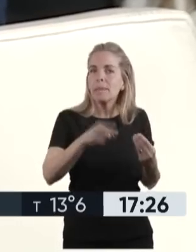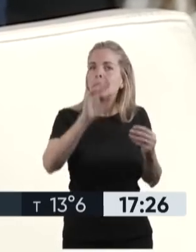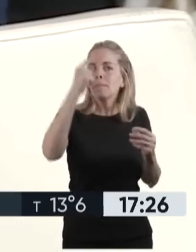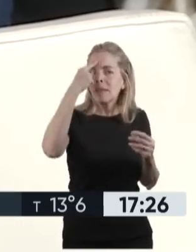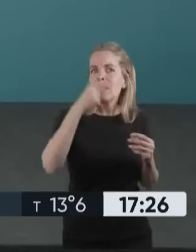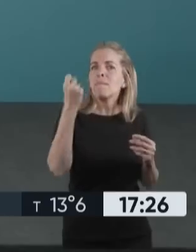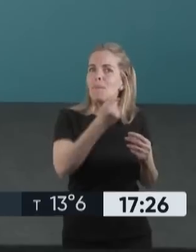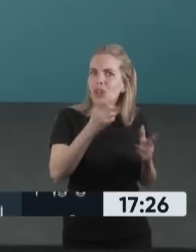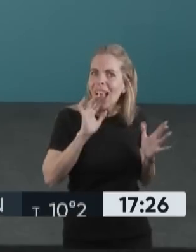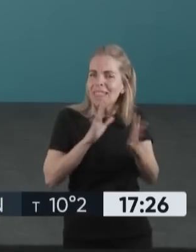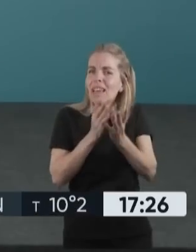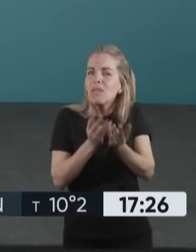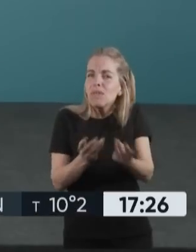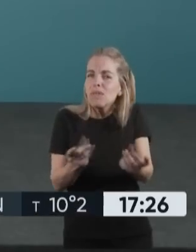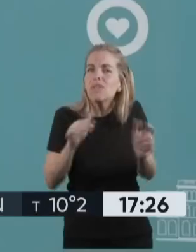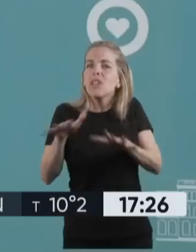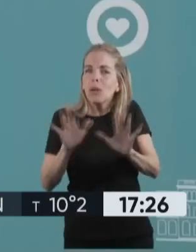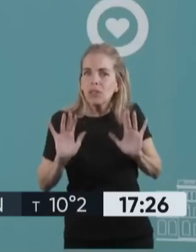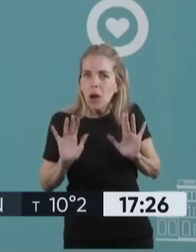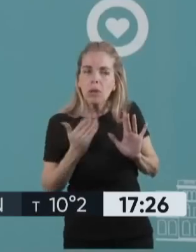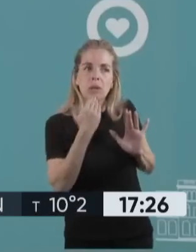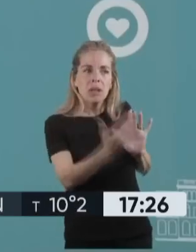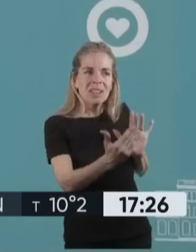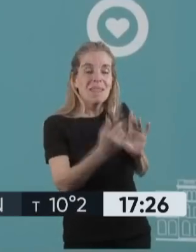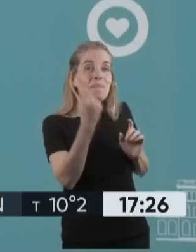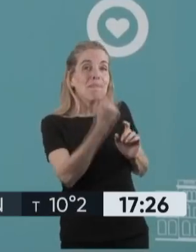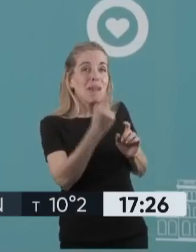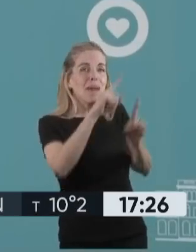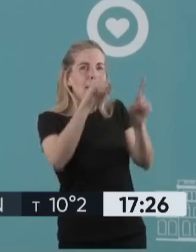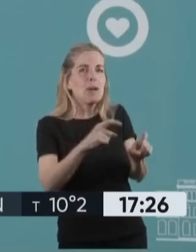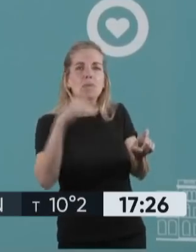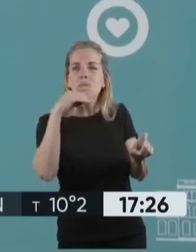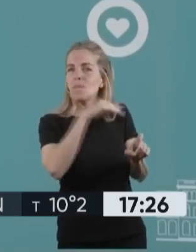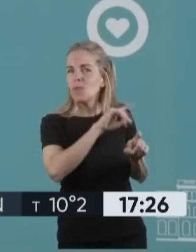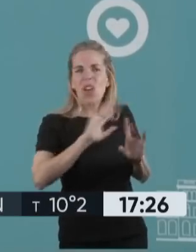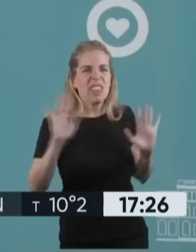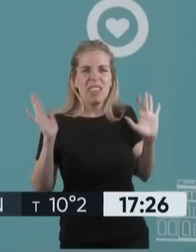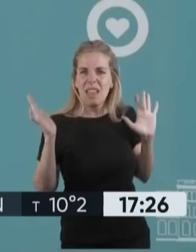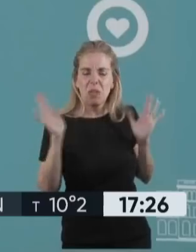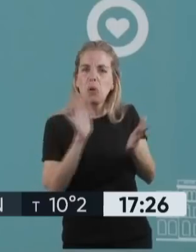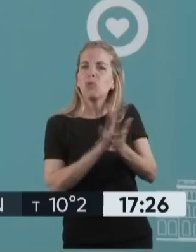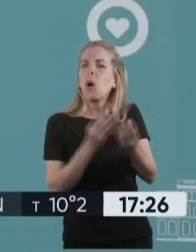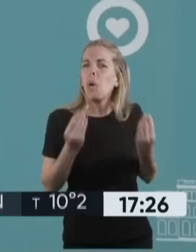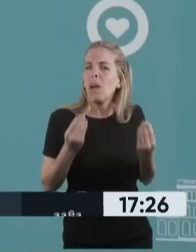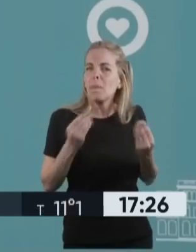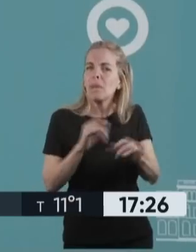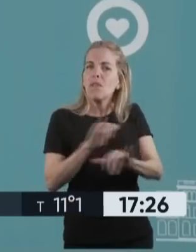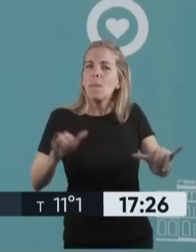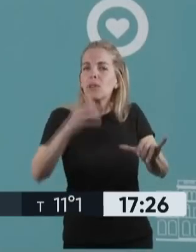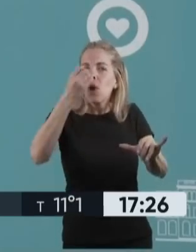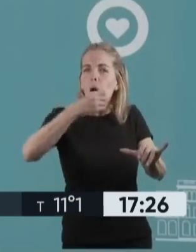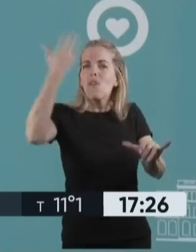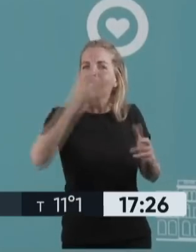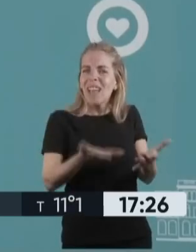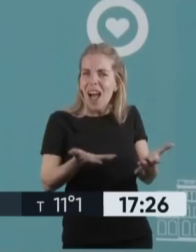reproches? Gracias, Ignacio. No entiendo la primera parte de la pregunta con respecto a la información oficial.